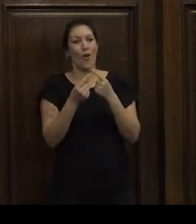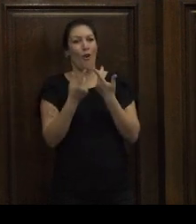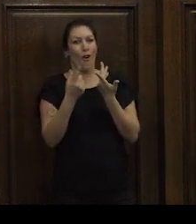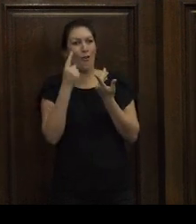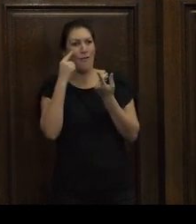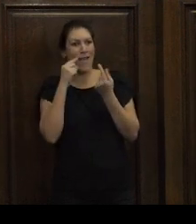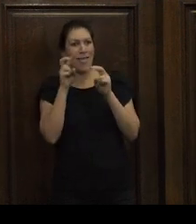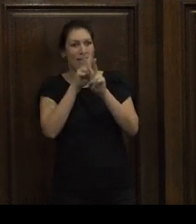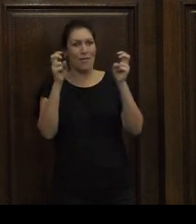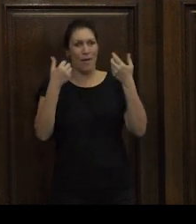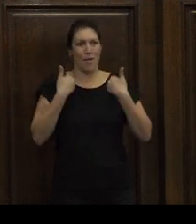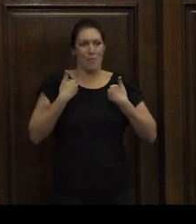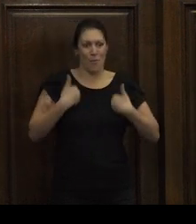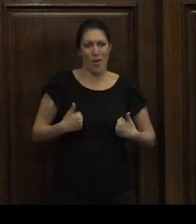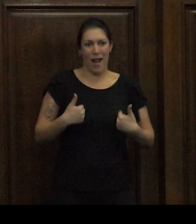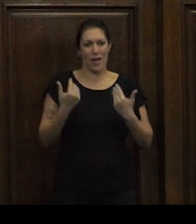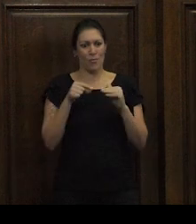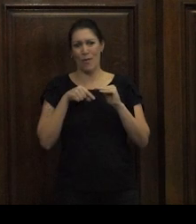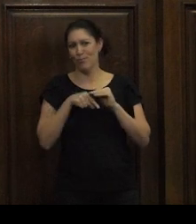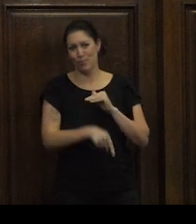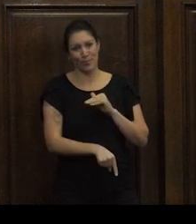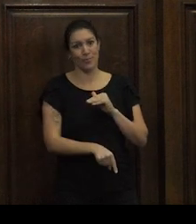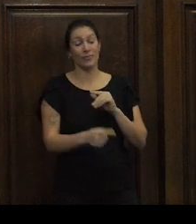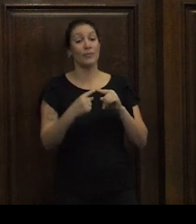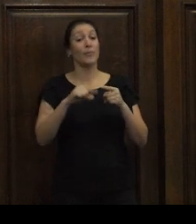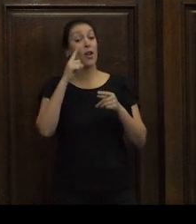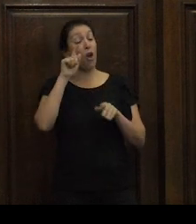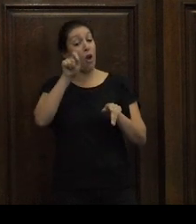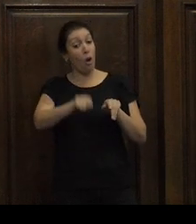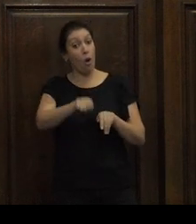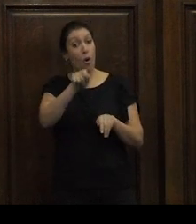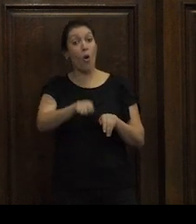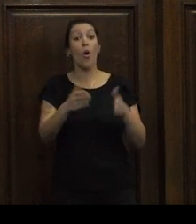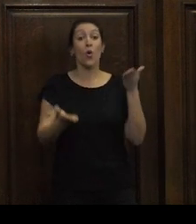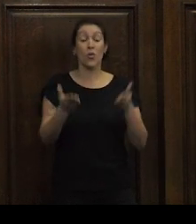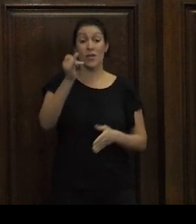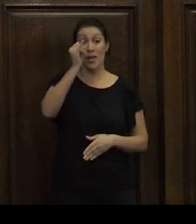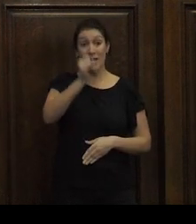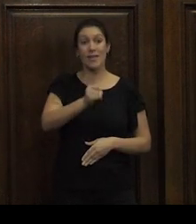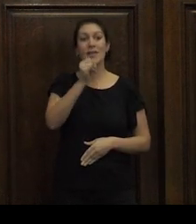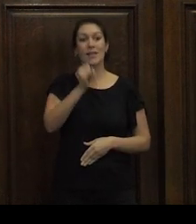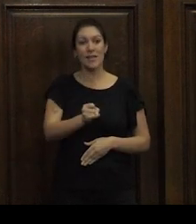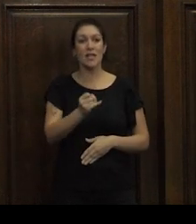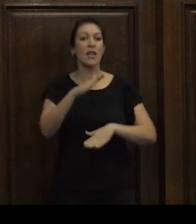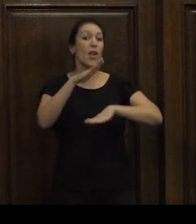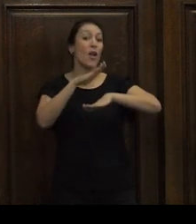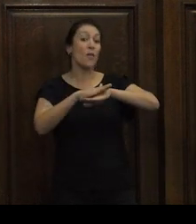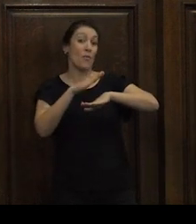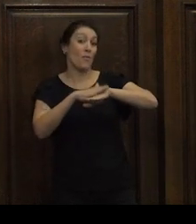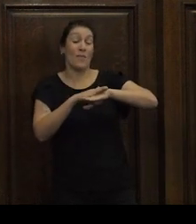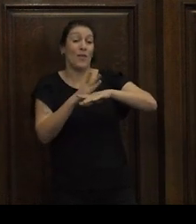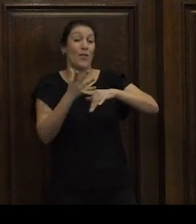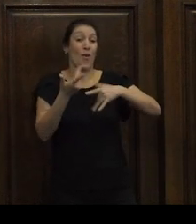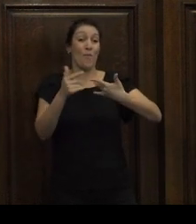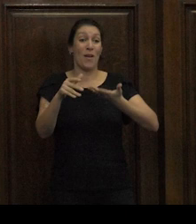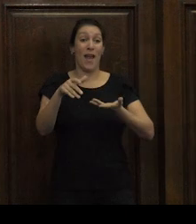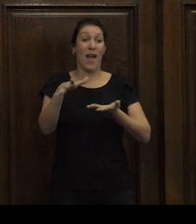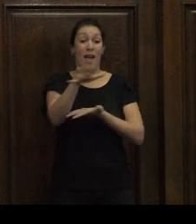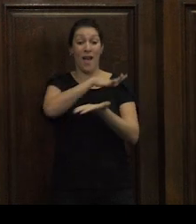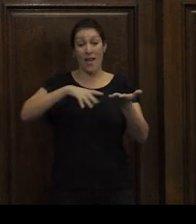suelo moral que viene gestándose. La noción de justicia ciega e imparcial, ecuánime para todos los